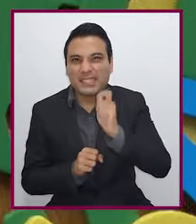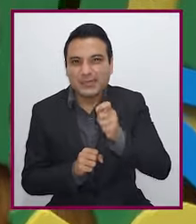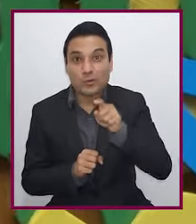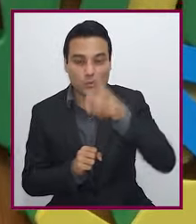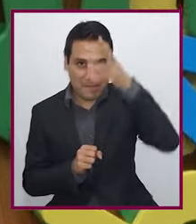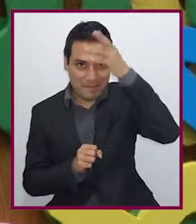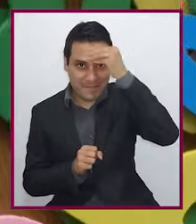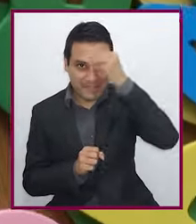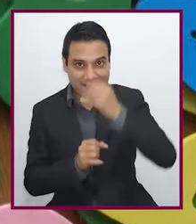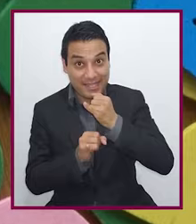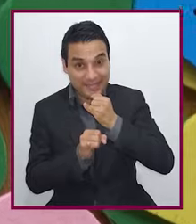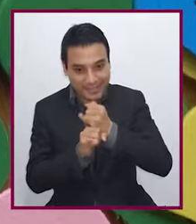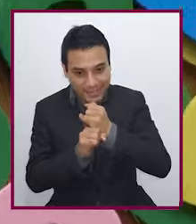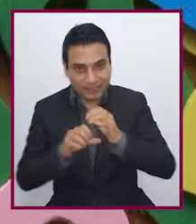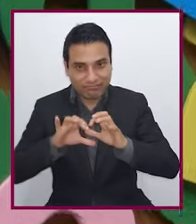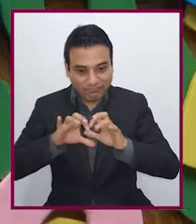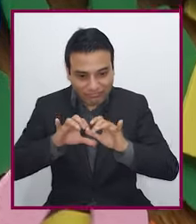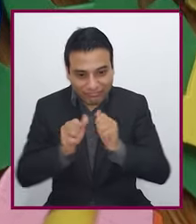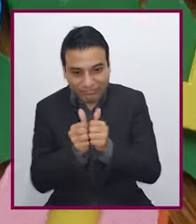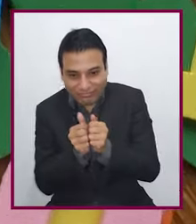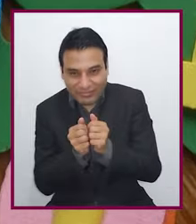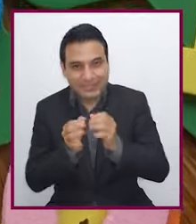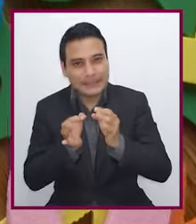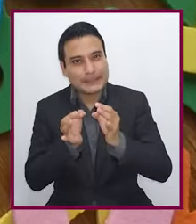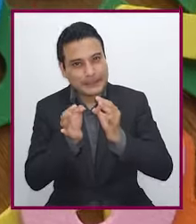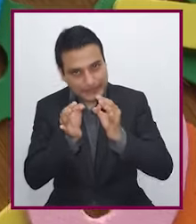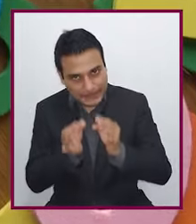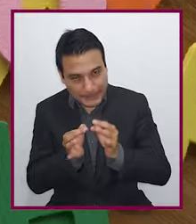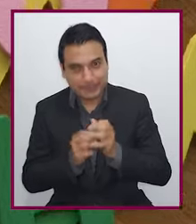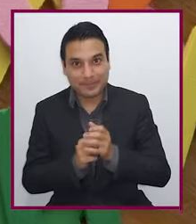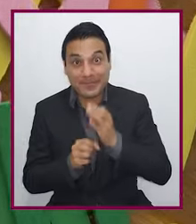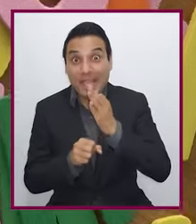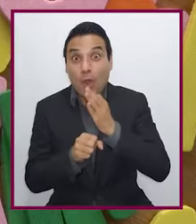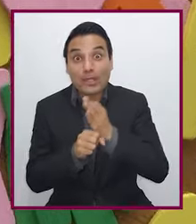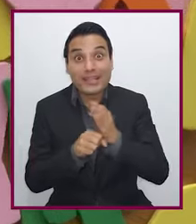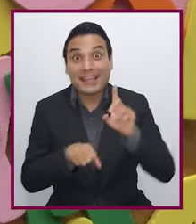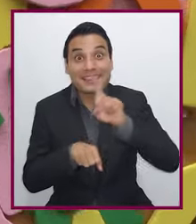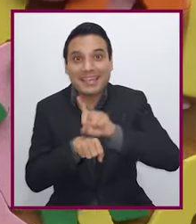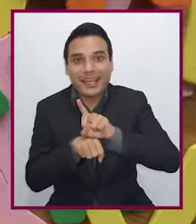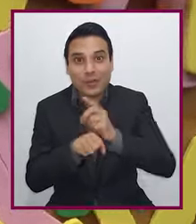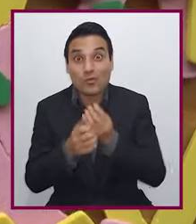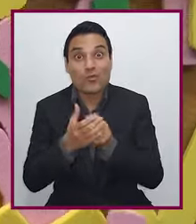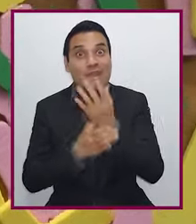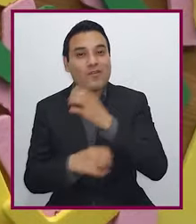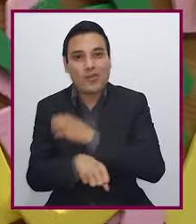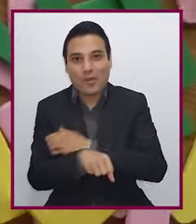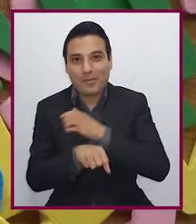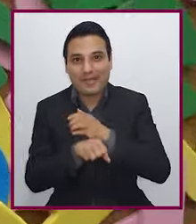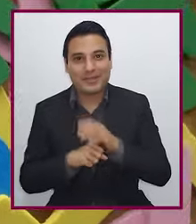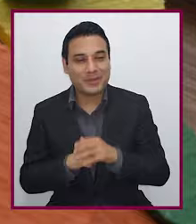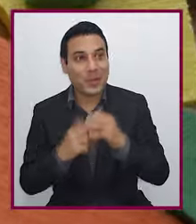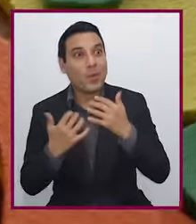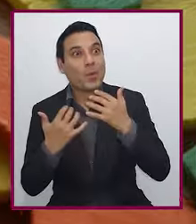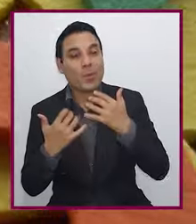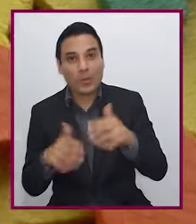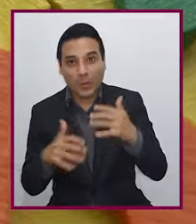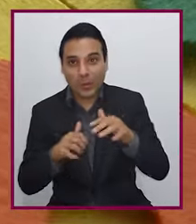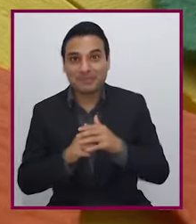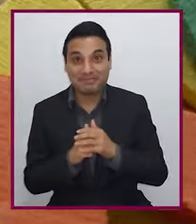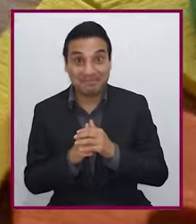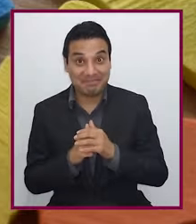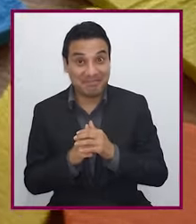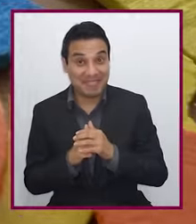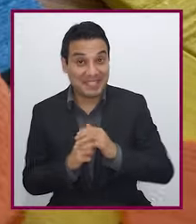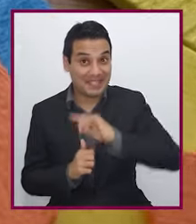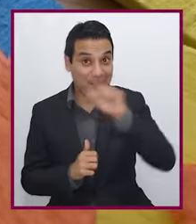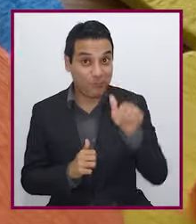Es cuando aprendes a utilizar de manera correcta las nuevas tecnologías. Este día tendremos a un nuevo compañero de aventuras. Con razón, el